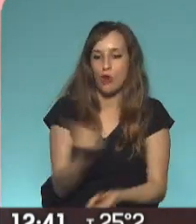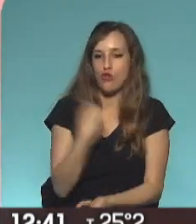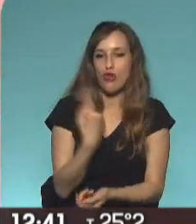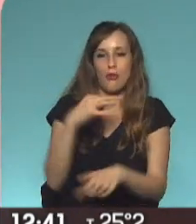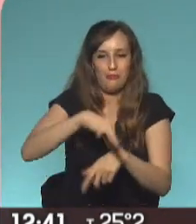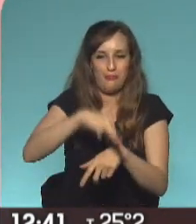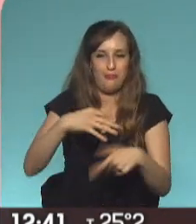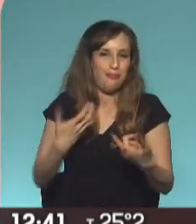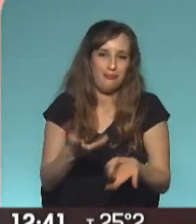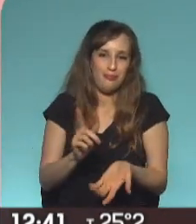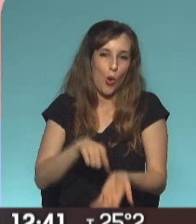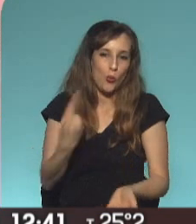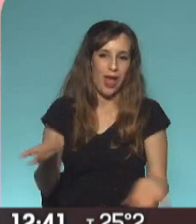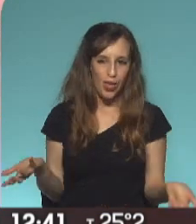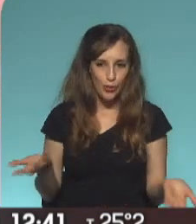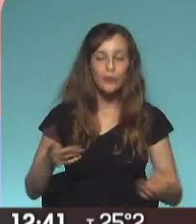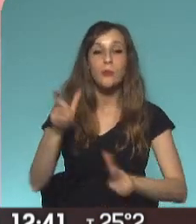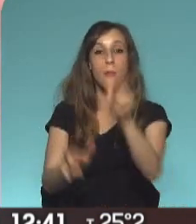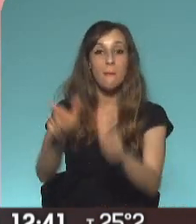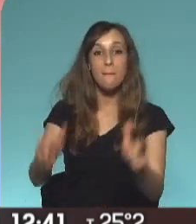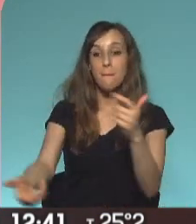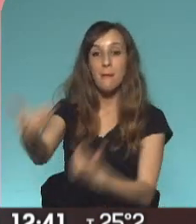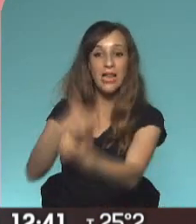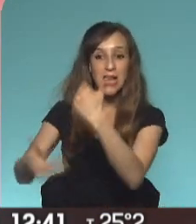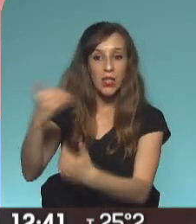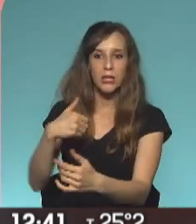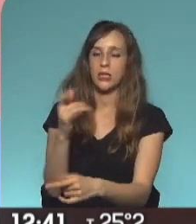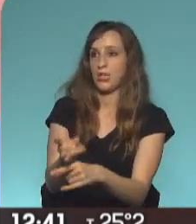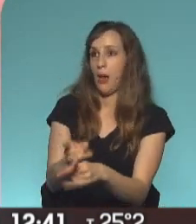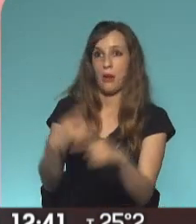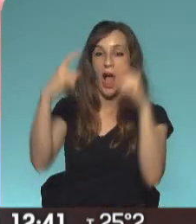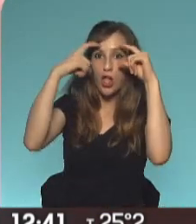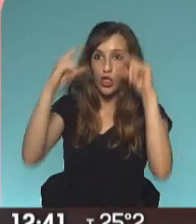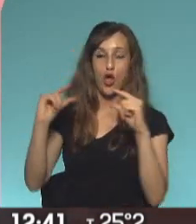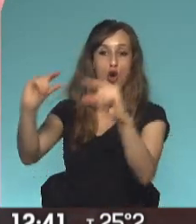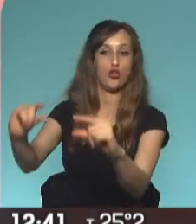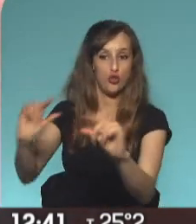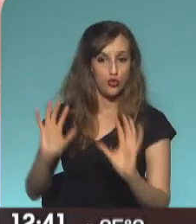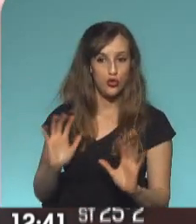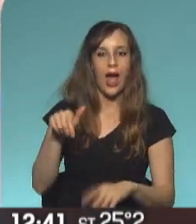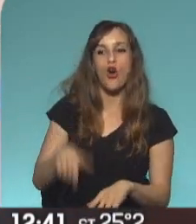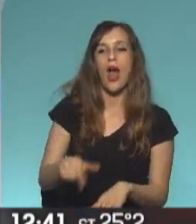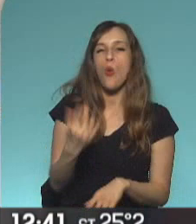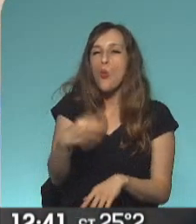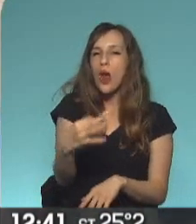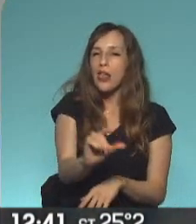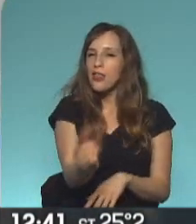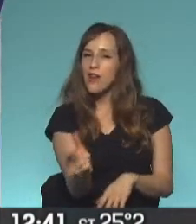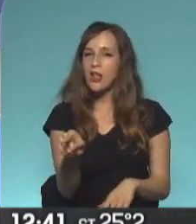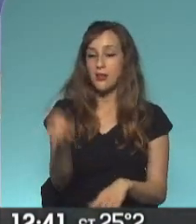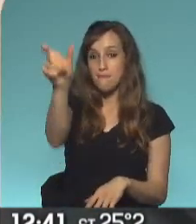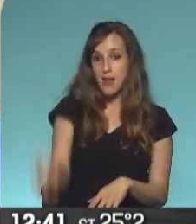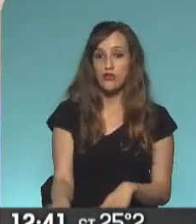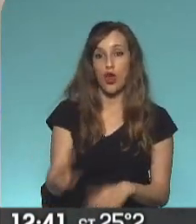protección. A los pacientes también siempre se le daba anteojos. La diferencia ahora es que el paciente use barbijo